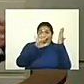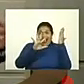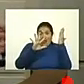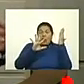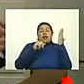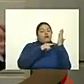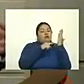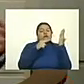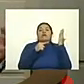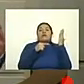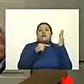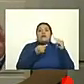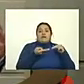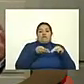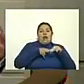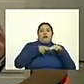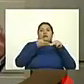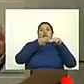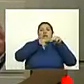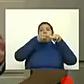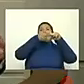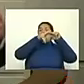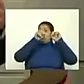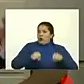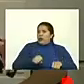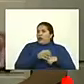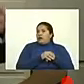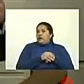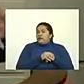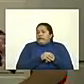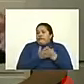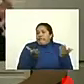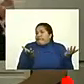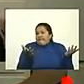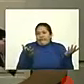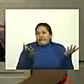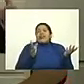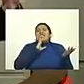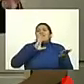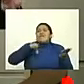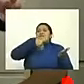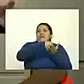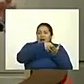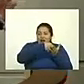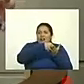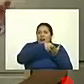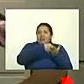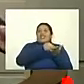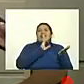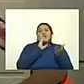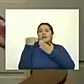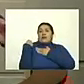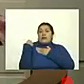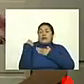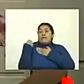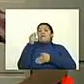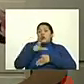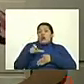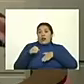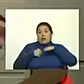inflación de costos que se produzca va a ser pagado de todas maneras por las personas que